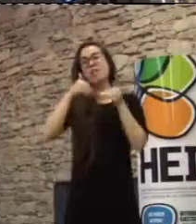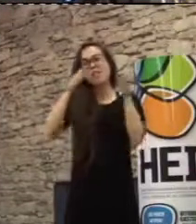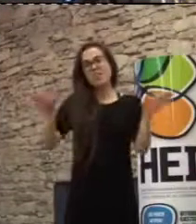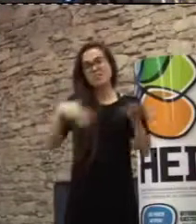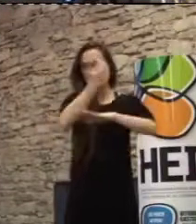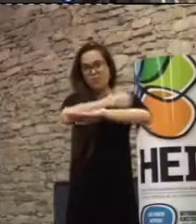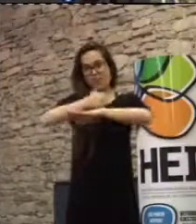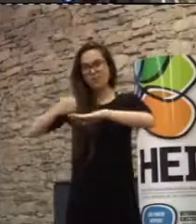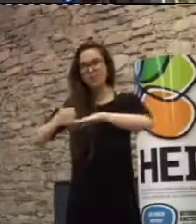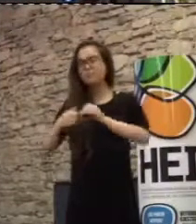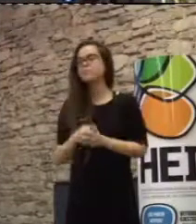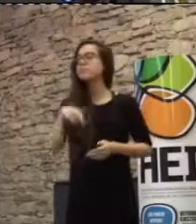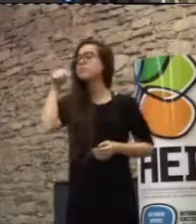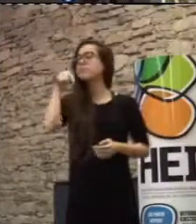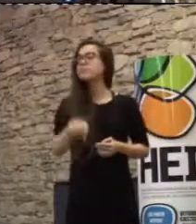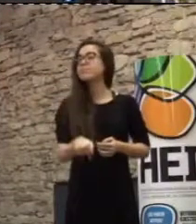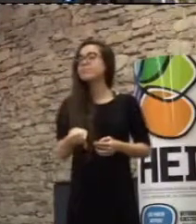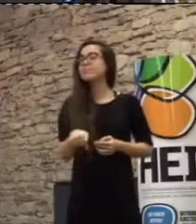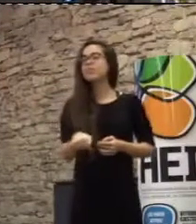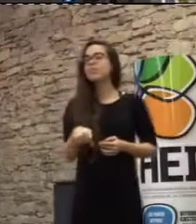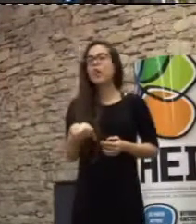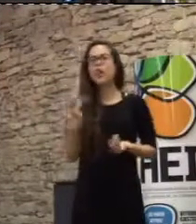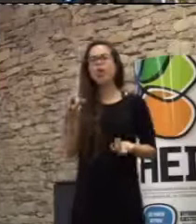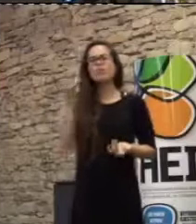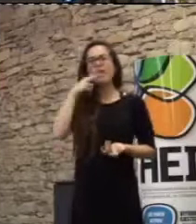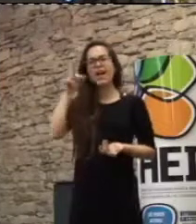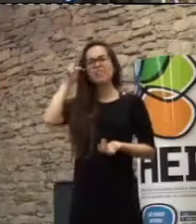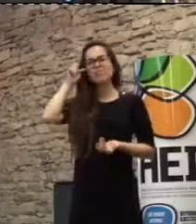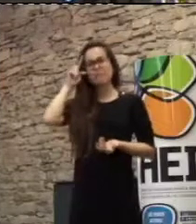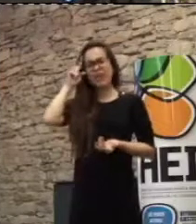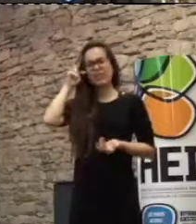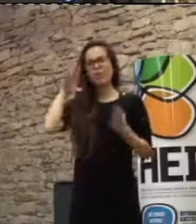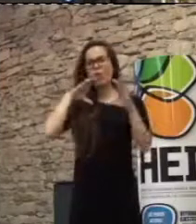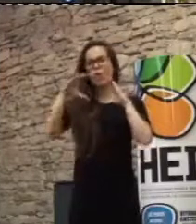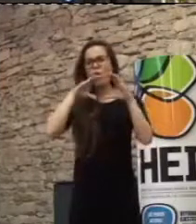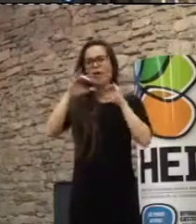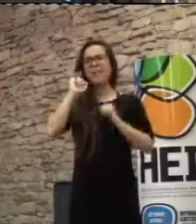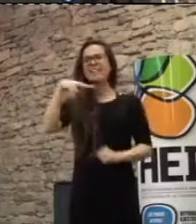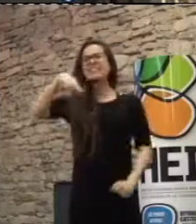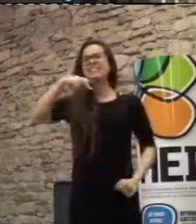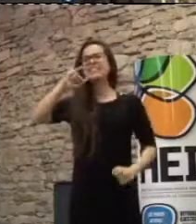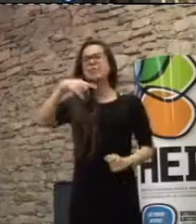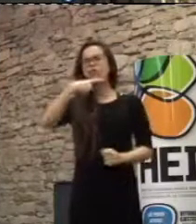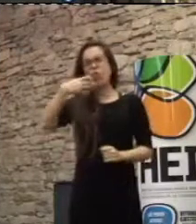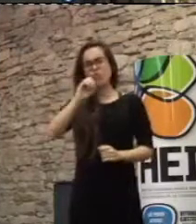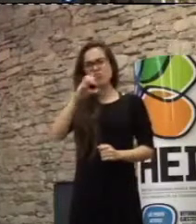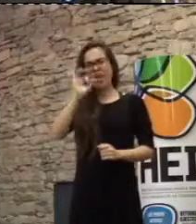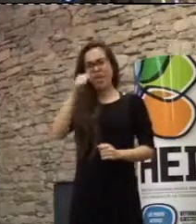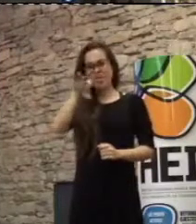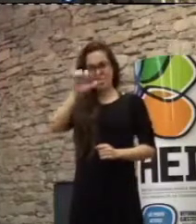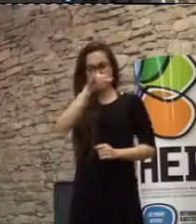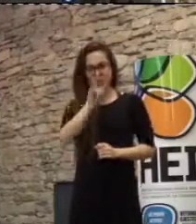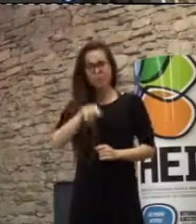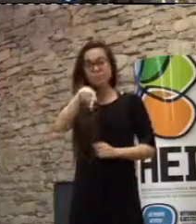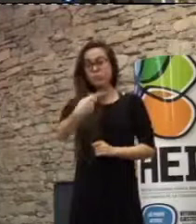podemos contar con una con un ponente un experto en comunicación como es íñigo sáez de urturi con esta sesión de